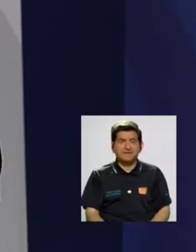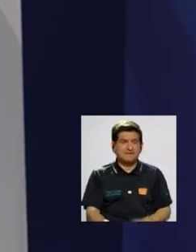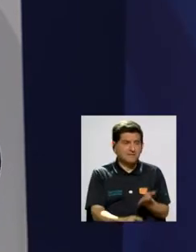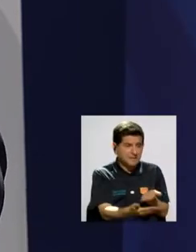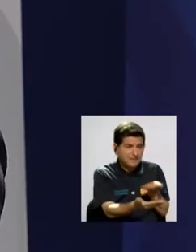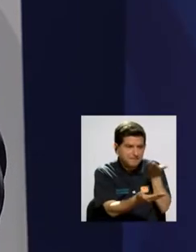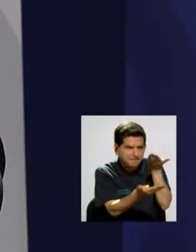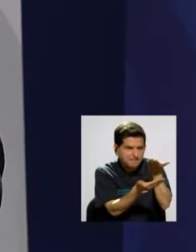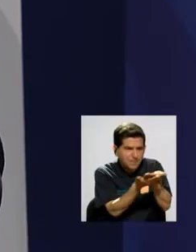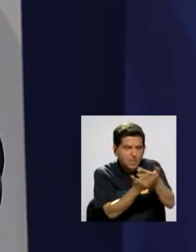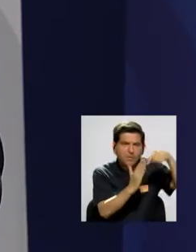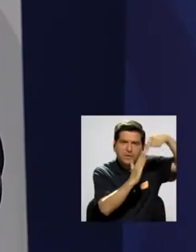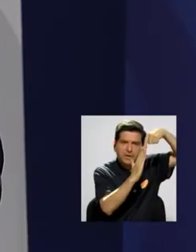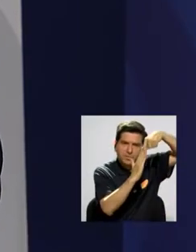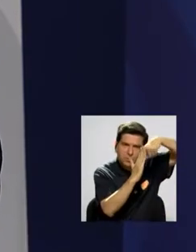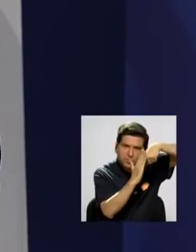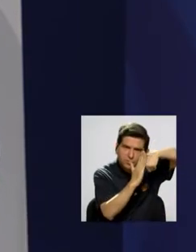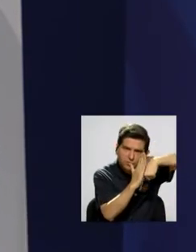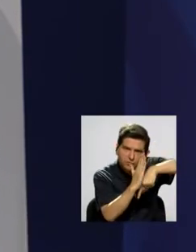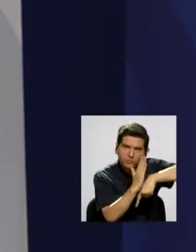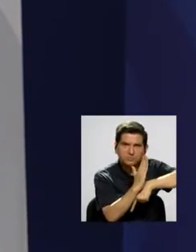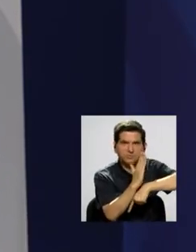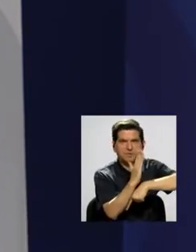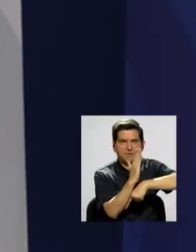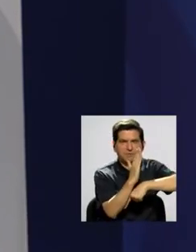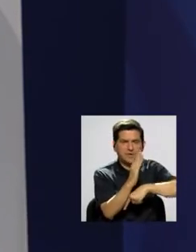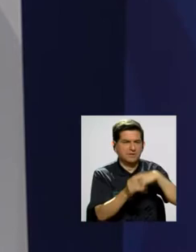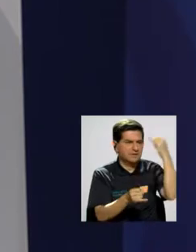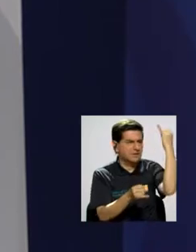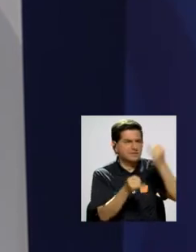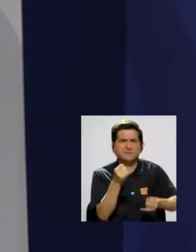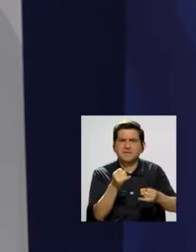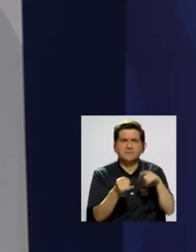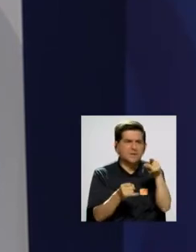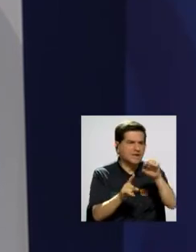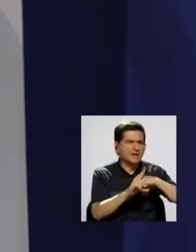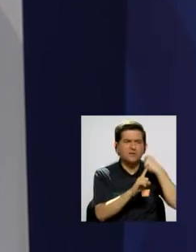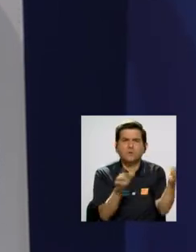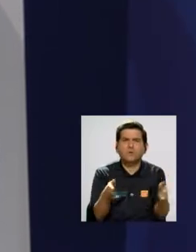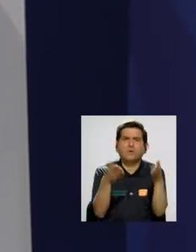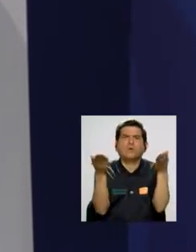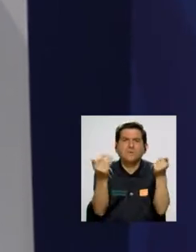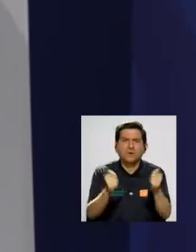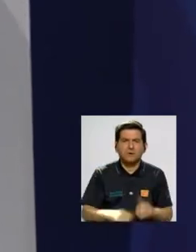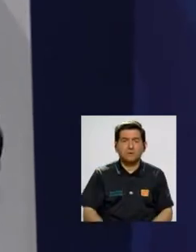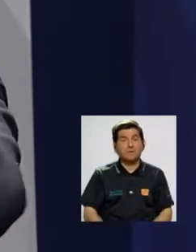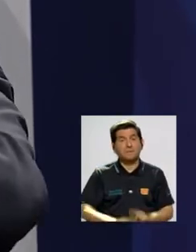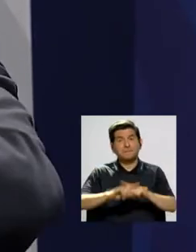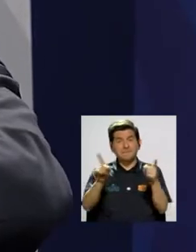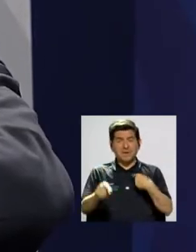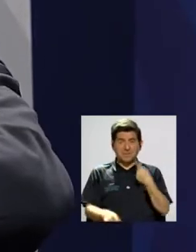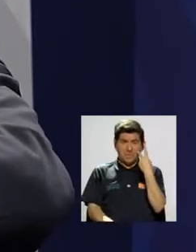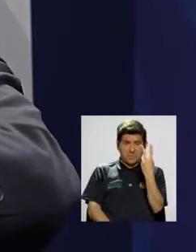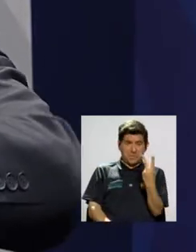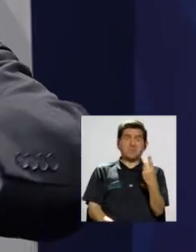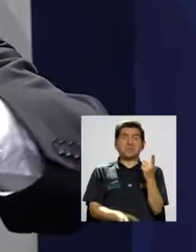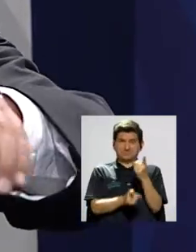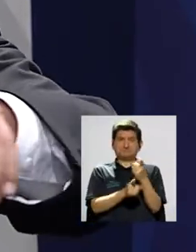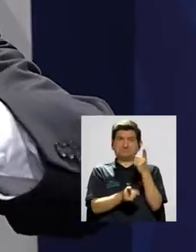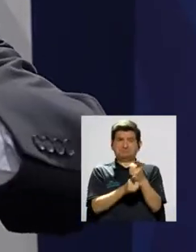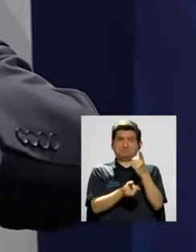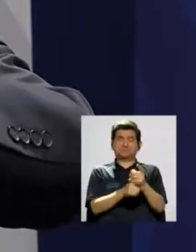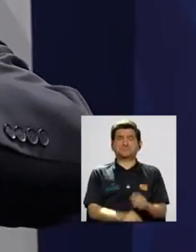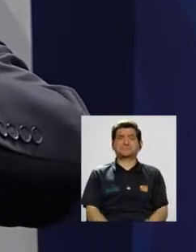plantear a fondo cómo acabar con esas condiciones. Pero cuando uno ve efectivamente